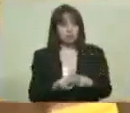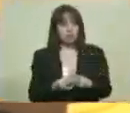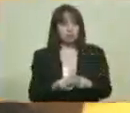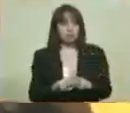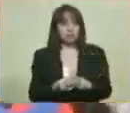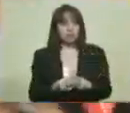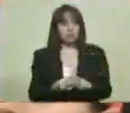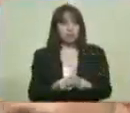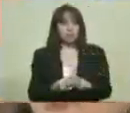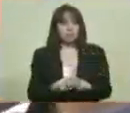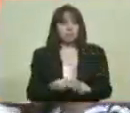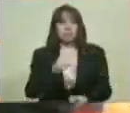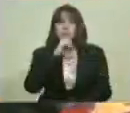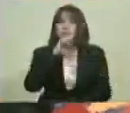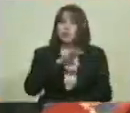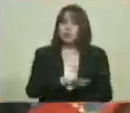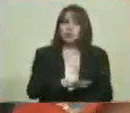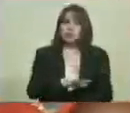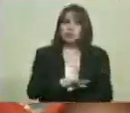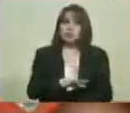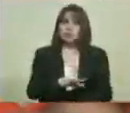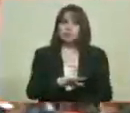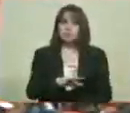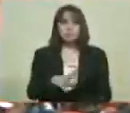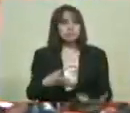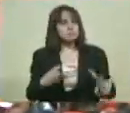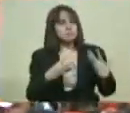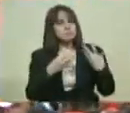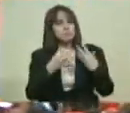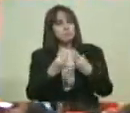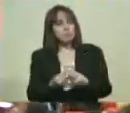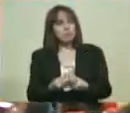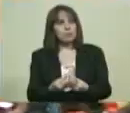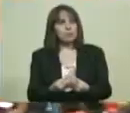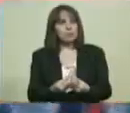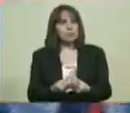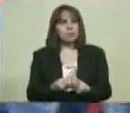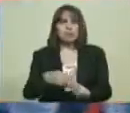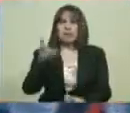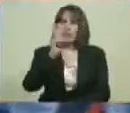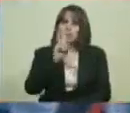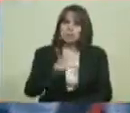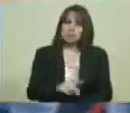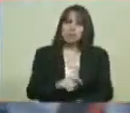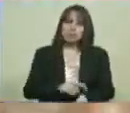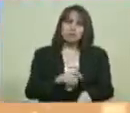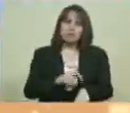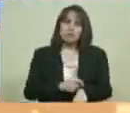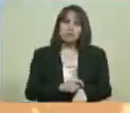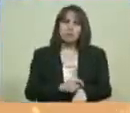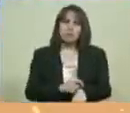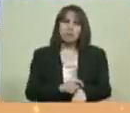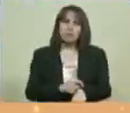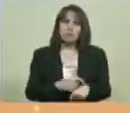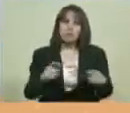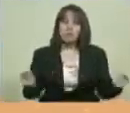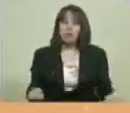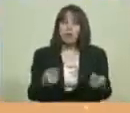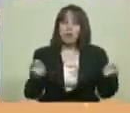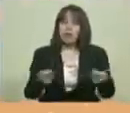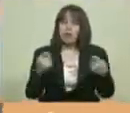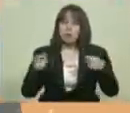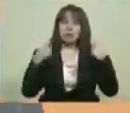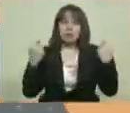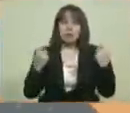para aquellos historiadores que van recogiendo la historia de la Venezuela de este tiempo, una campaña de